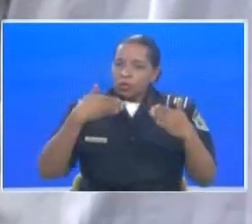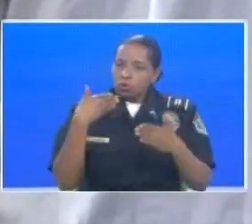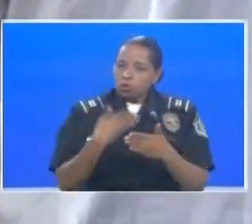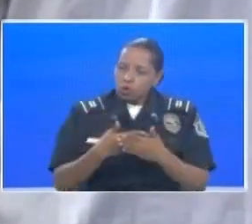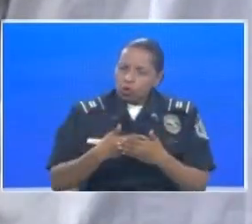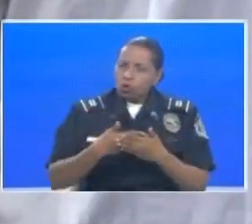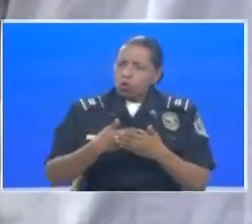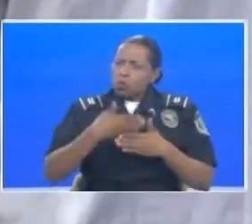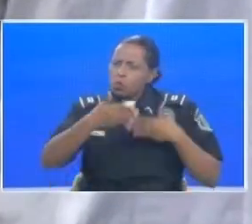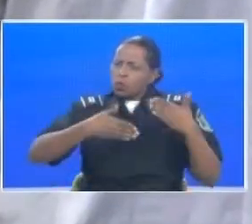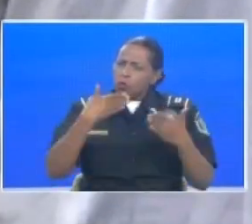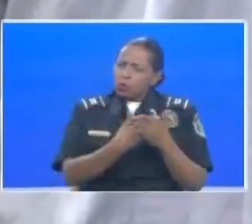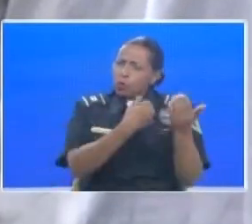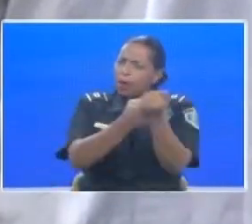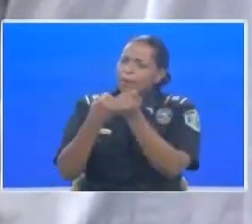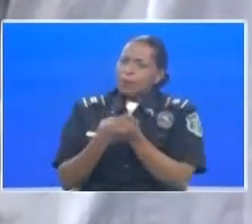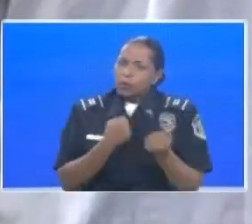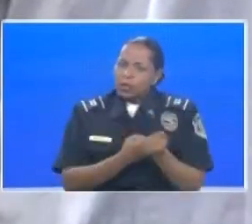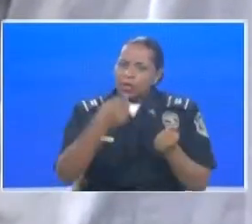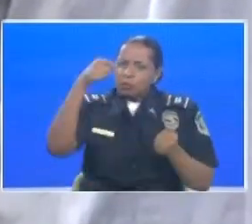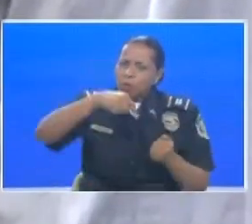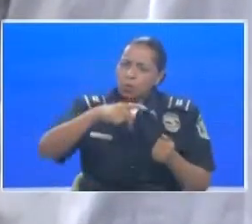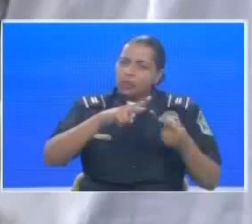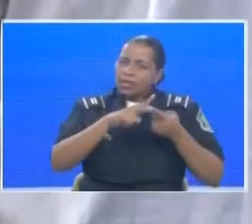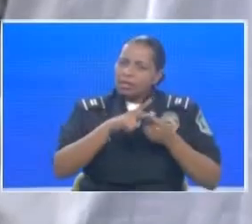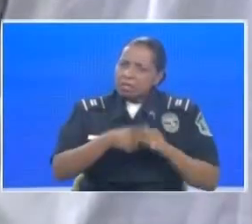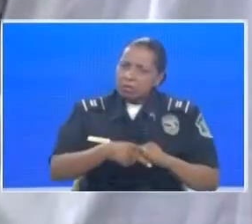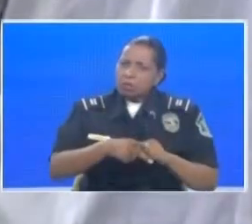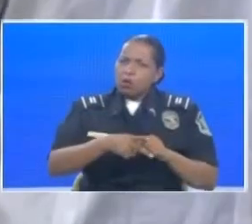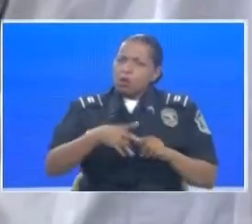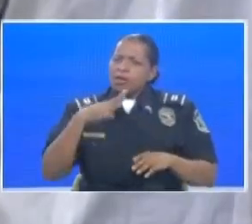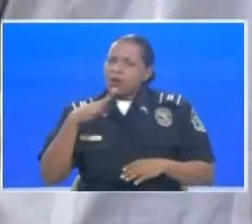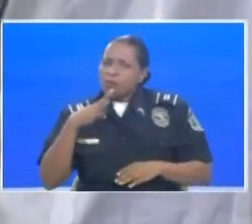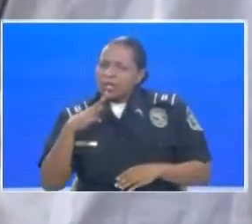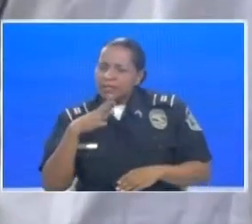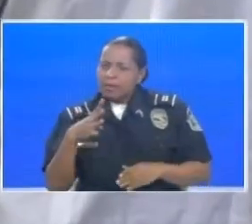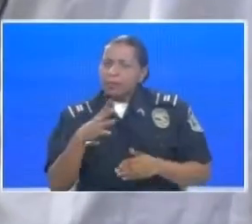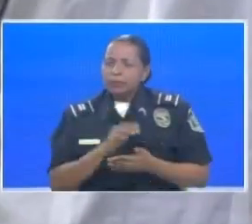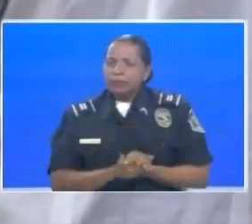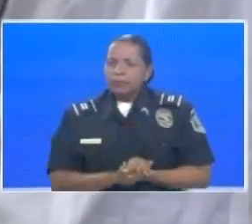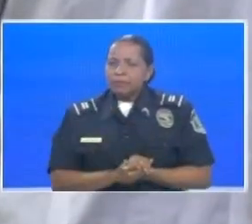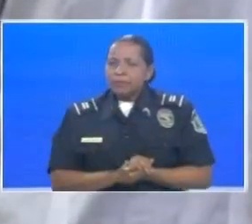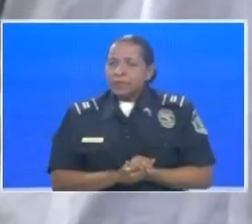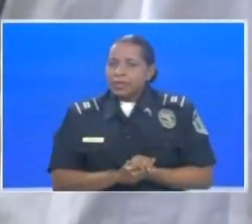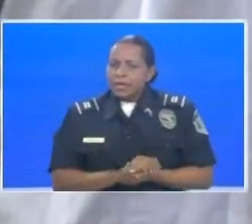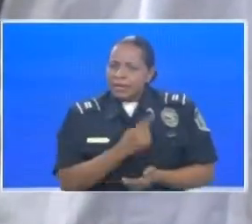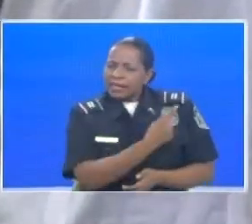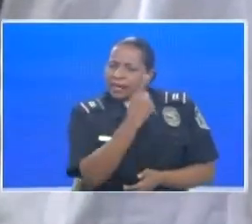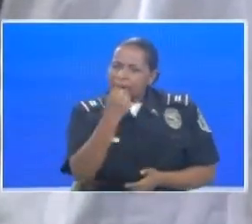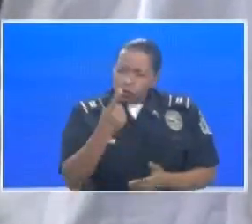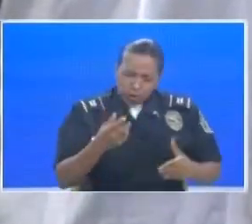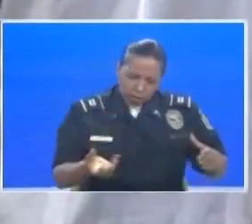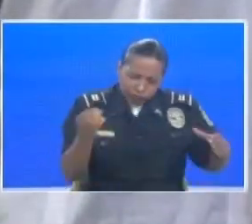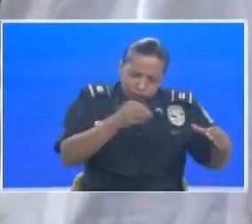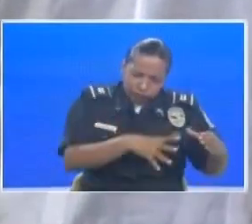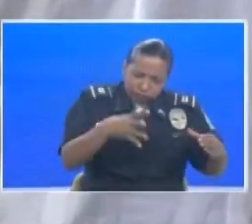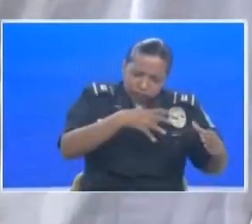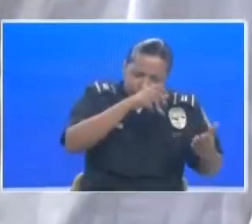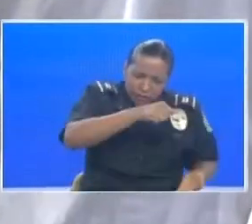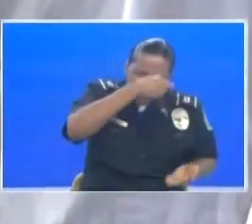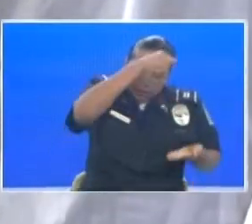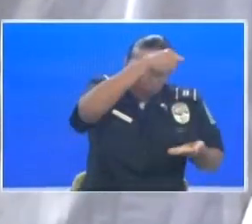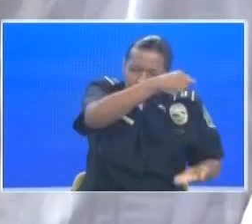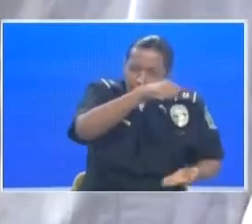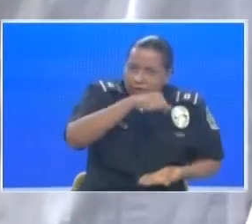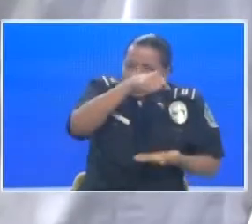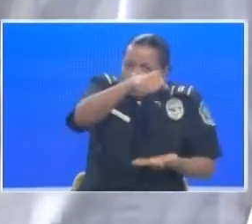el todo. Y como le dije al inicio que conversé con ellos, en cada bolsa de comida que sale de